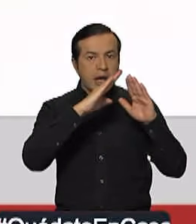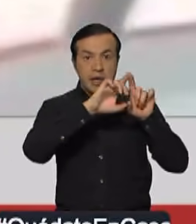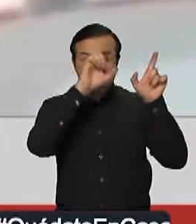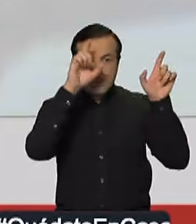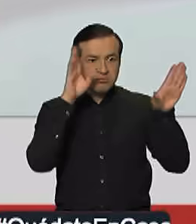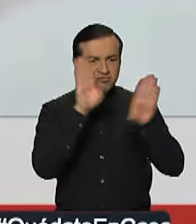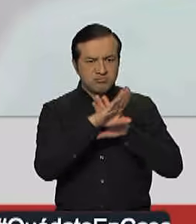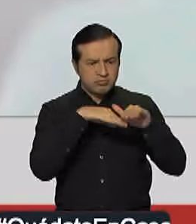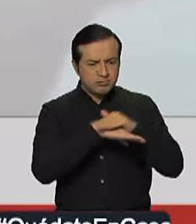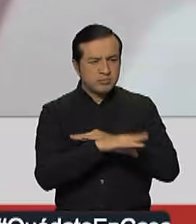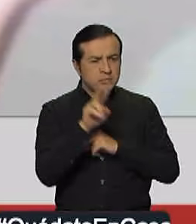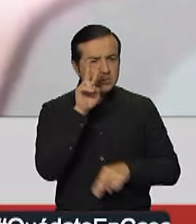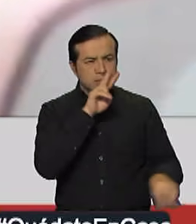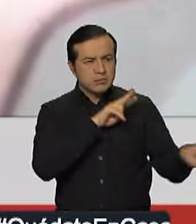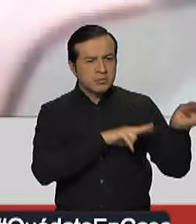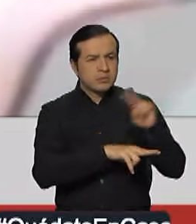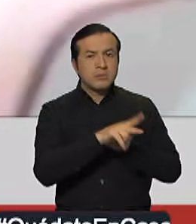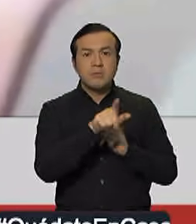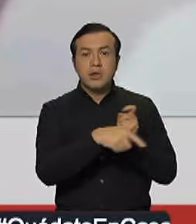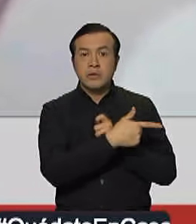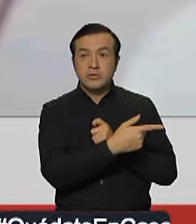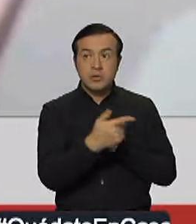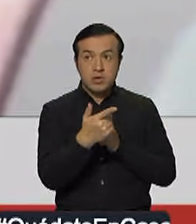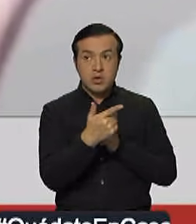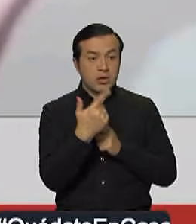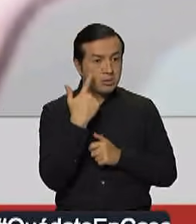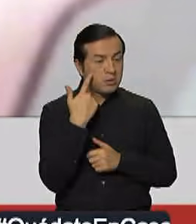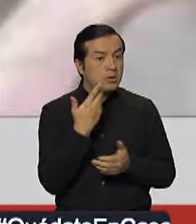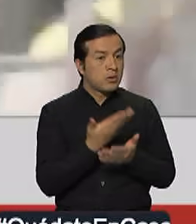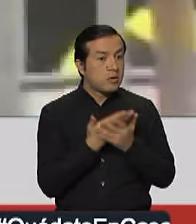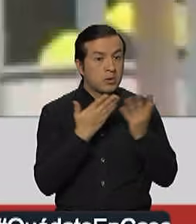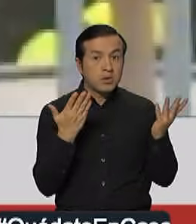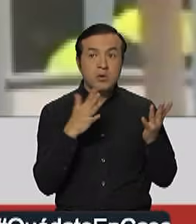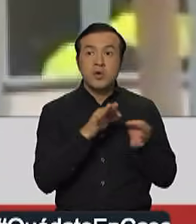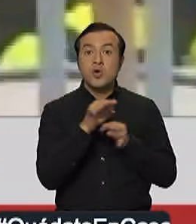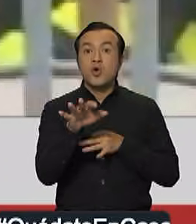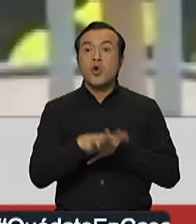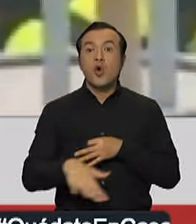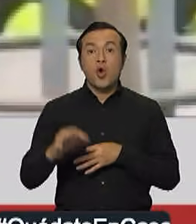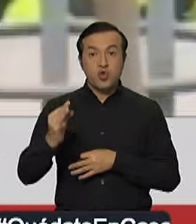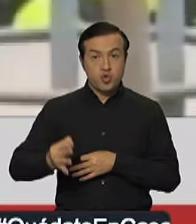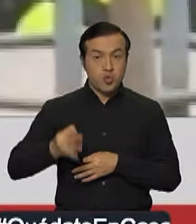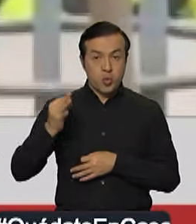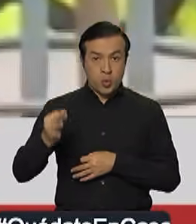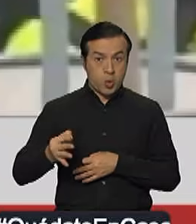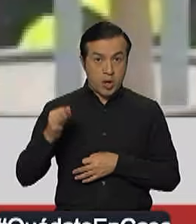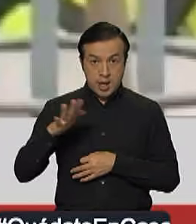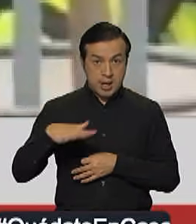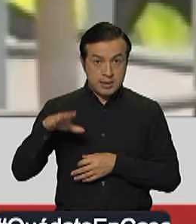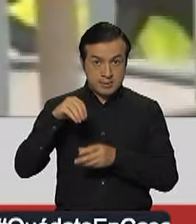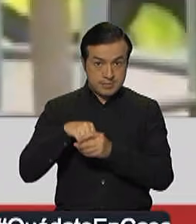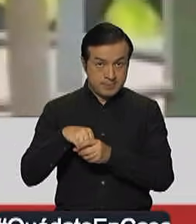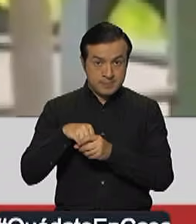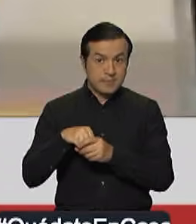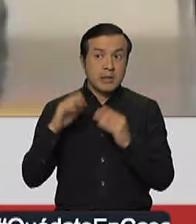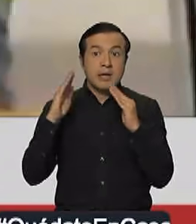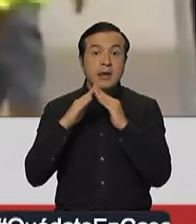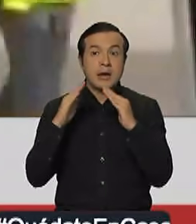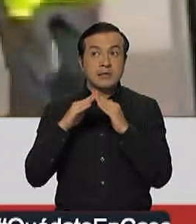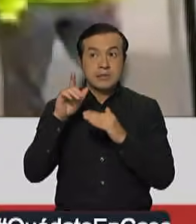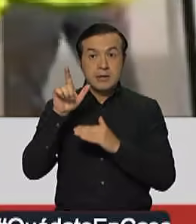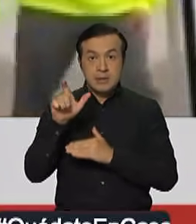se fijaron indicios por parte de personal de criminalística y en el cantón Durán, urbanización Panorama, se allanó la vivienda